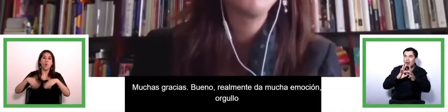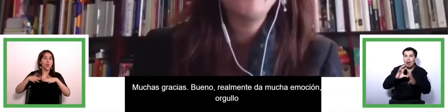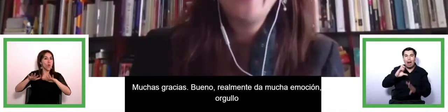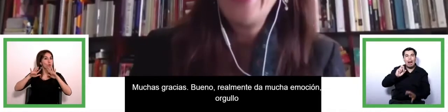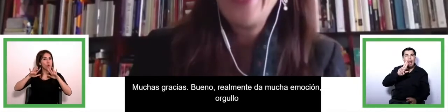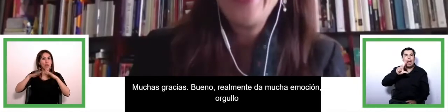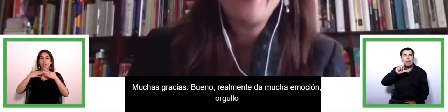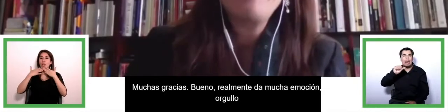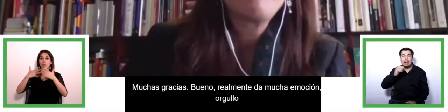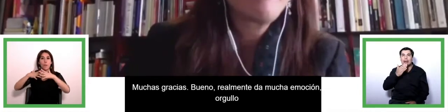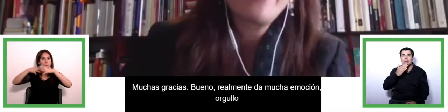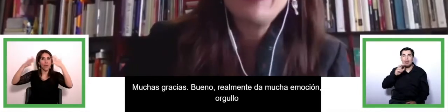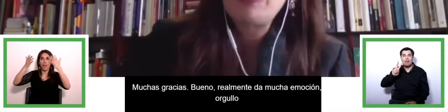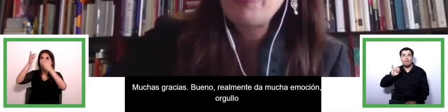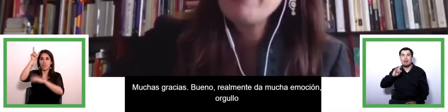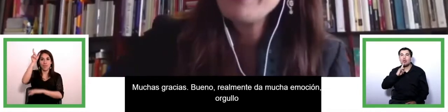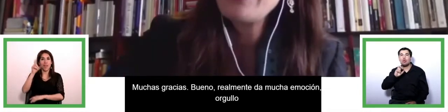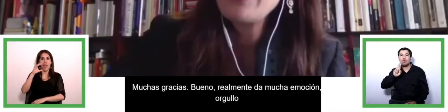y a Víctor.